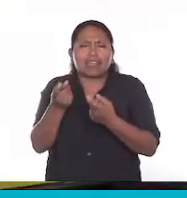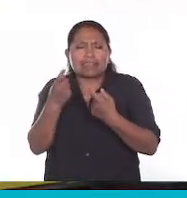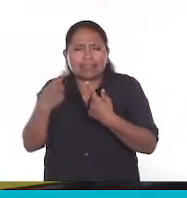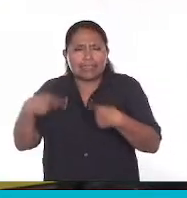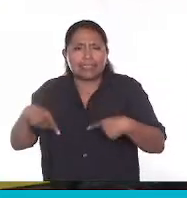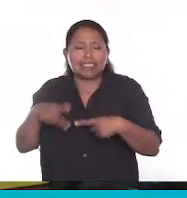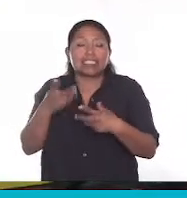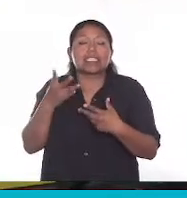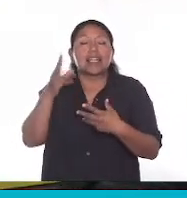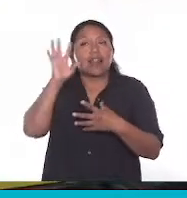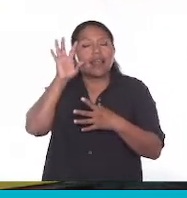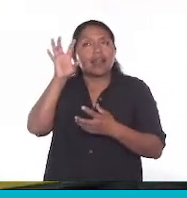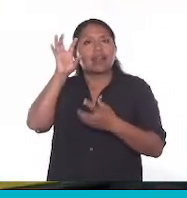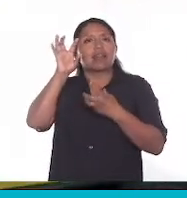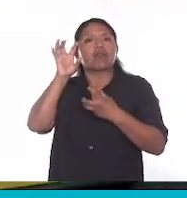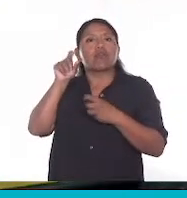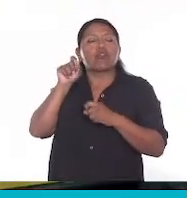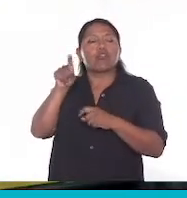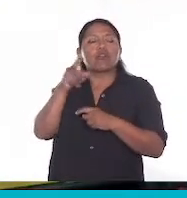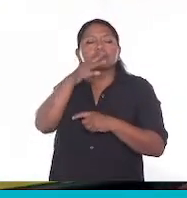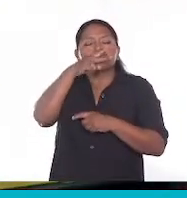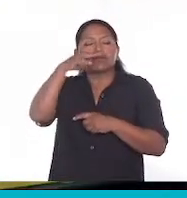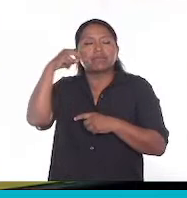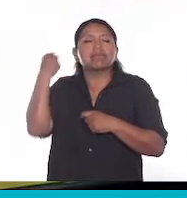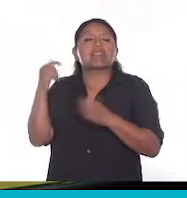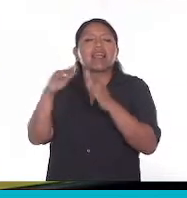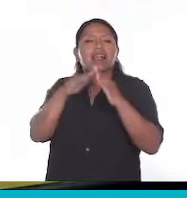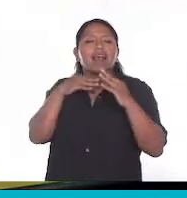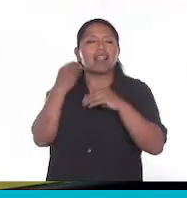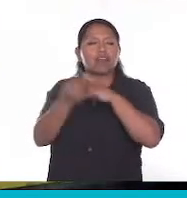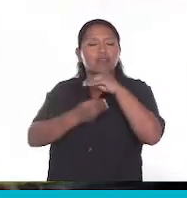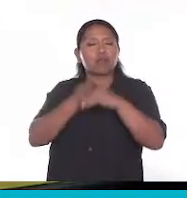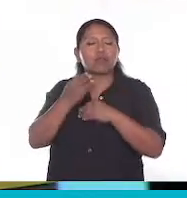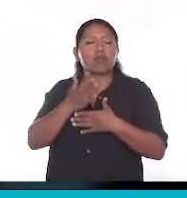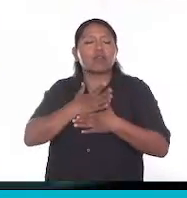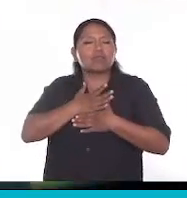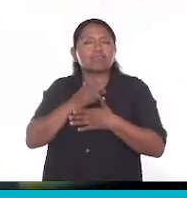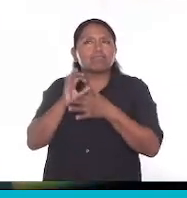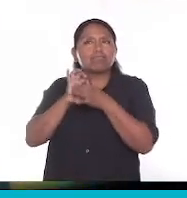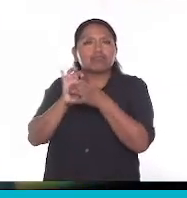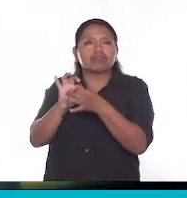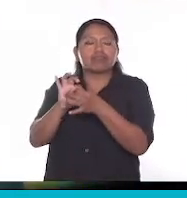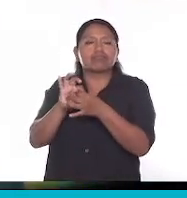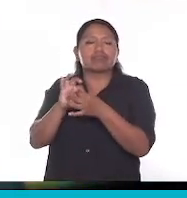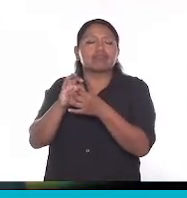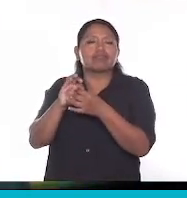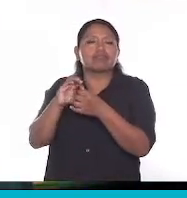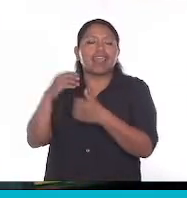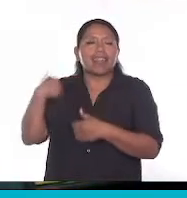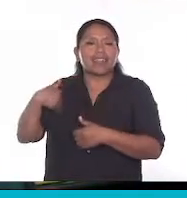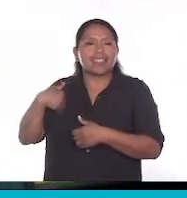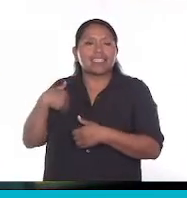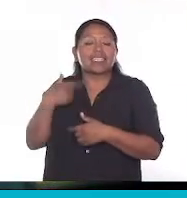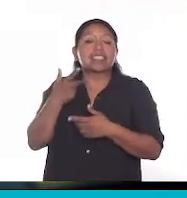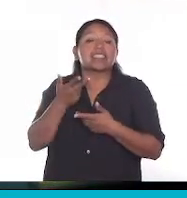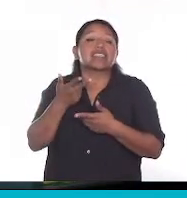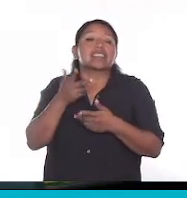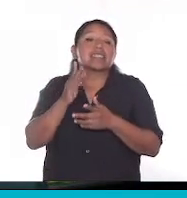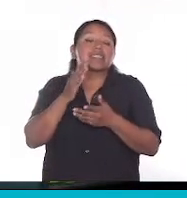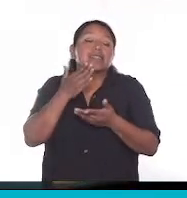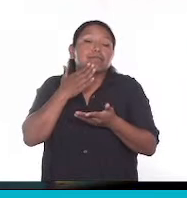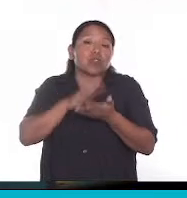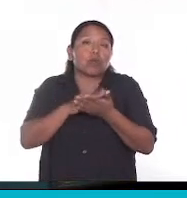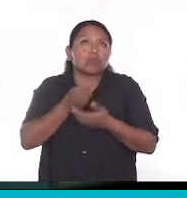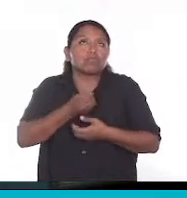que le recordó el olor a hogar, a familia, lo conectó con el continente y, según su testimonio,